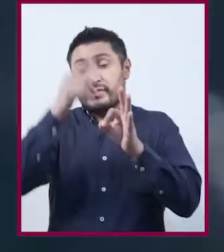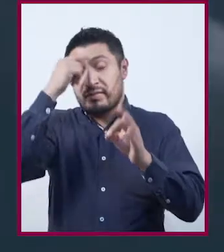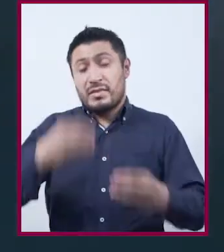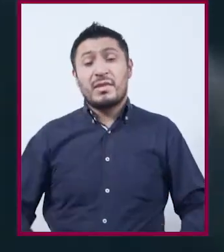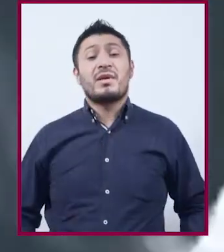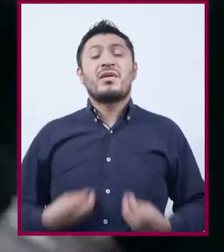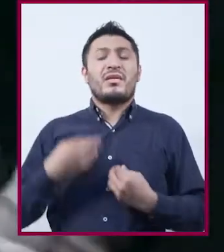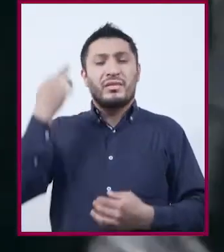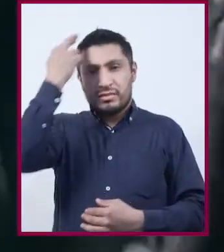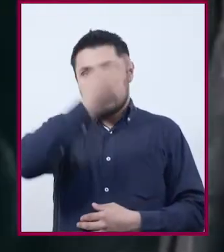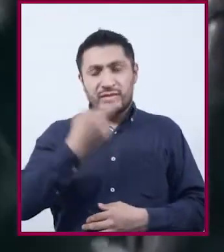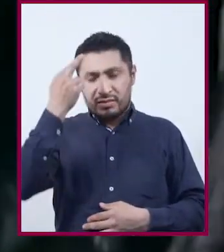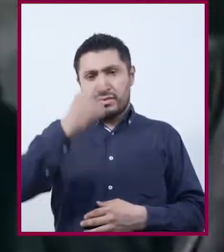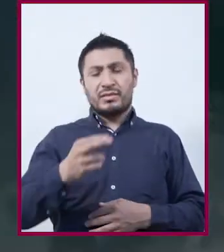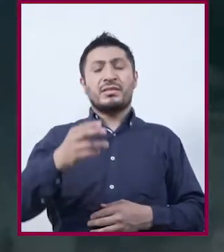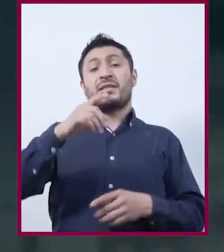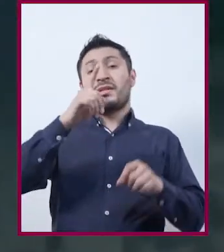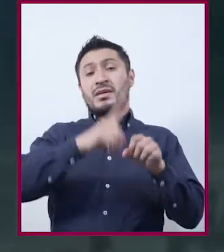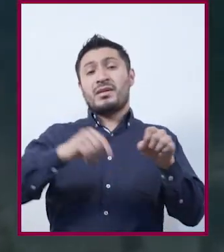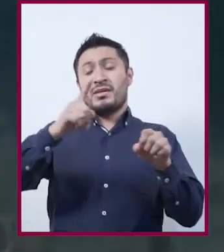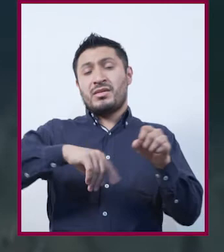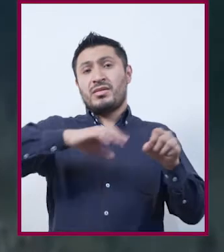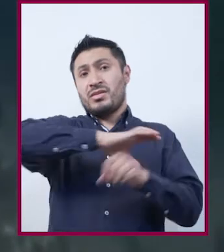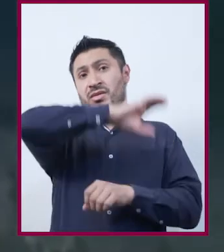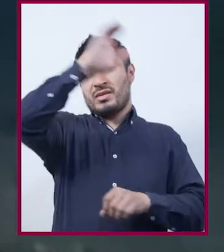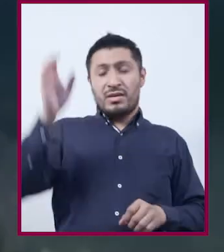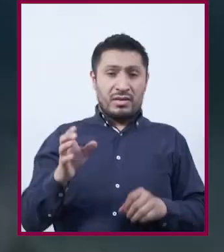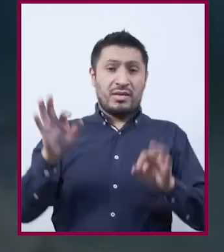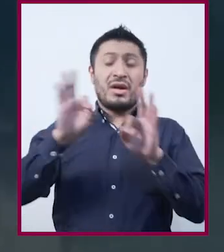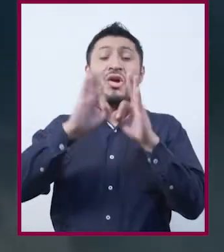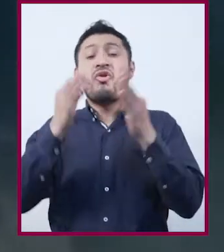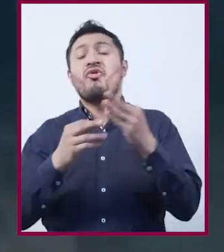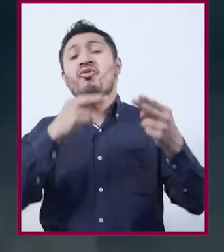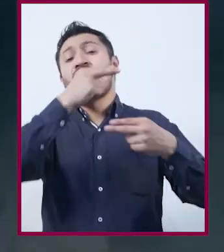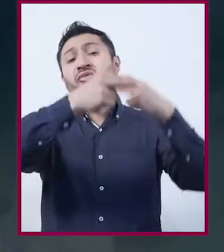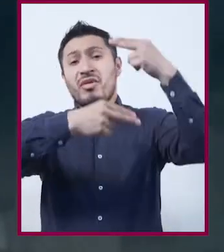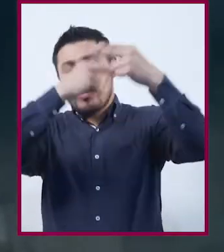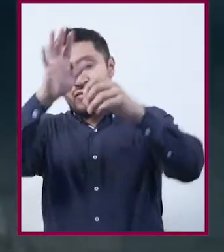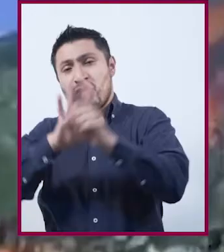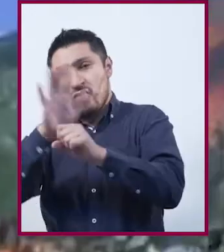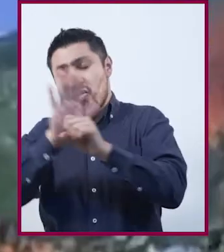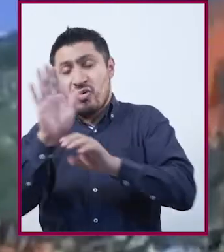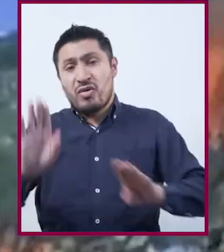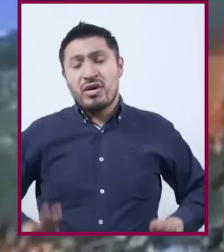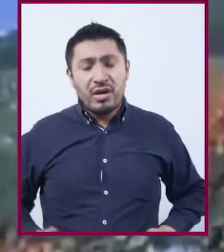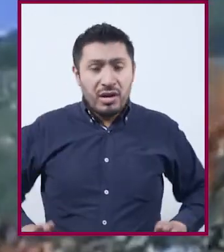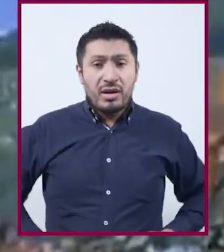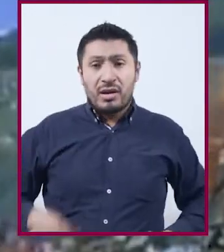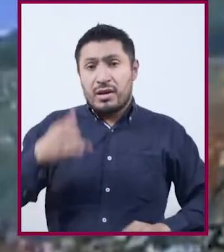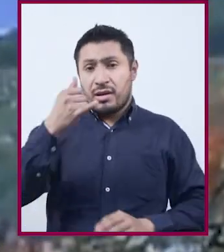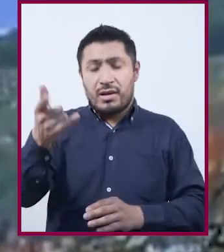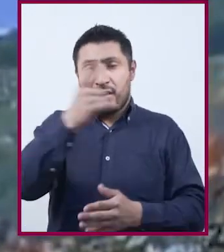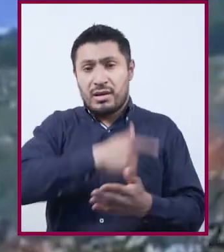vital para la sobrevivencia analizando las tonalidades del cielo, el tipo y las formas de las nubes y, más adelante,